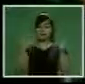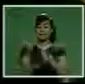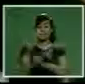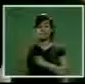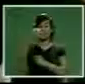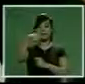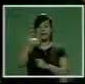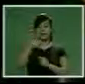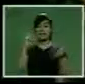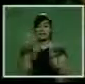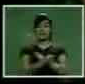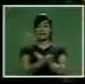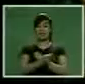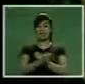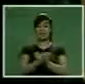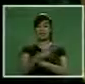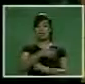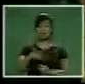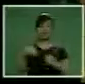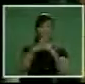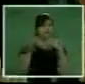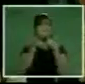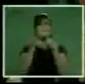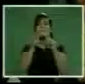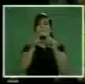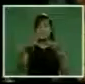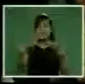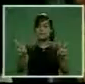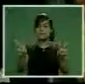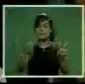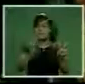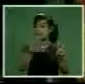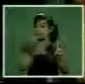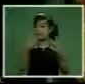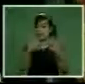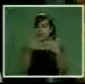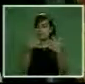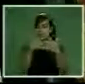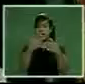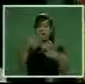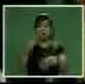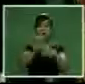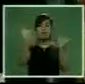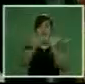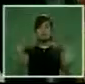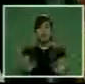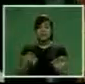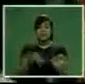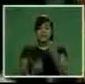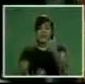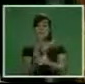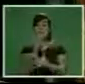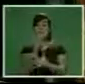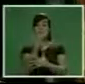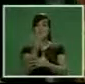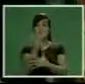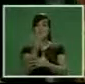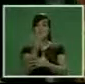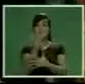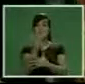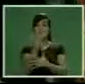queremos absolutamente en paz. Así porque es. La única forma de construir el mundo nuevo es en cooperación, es en